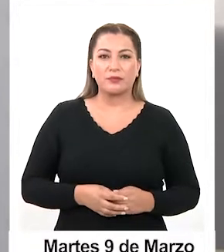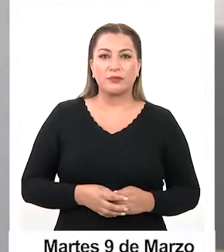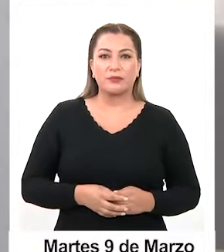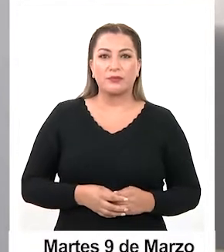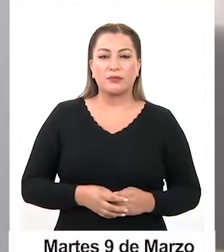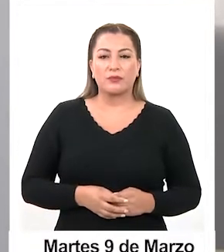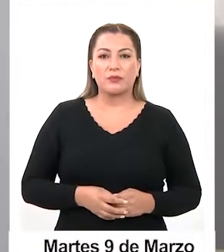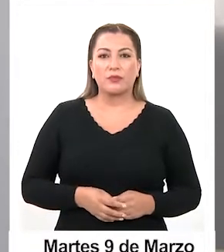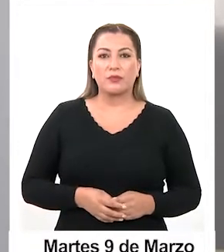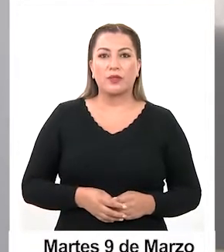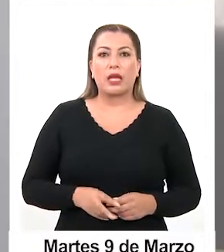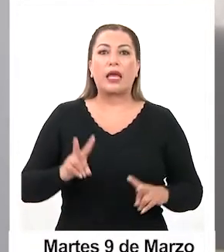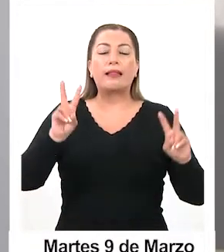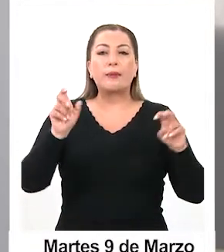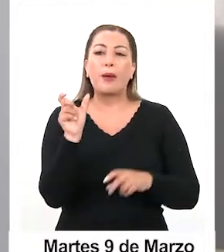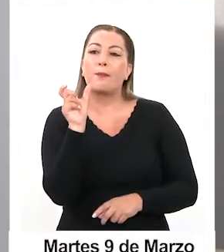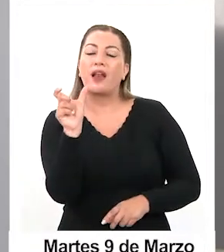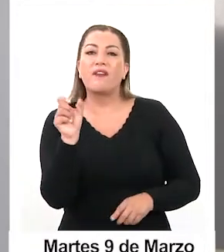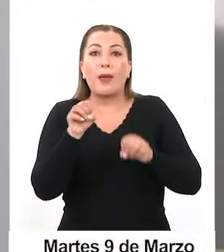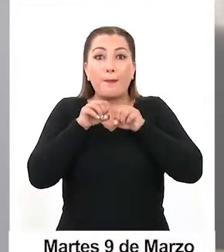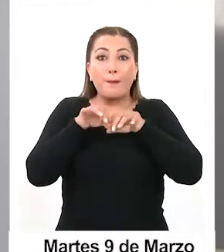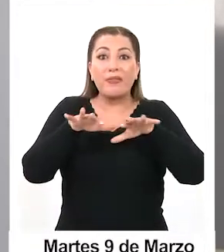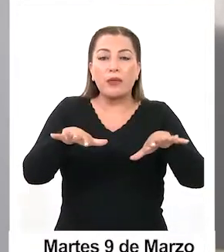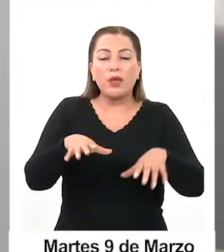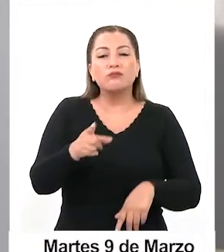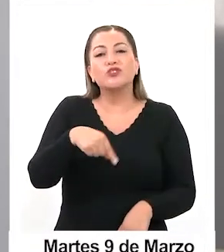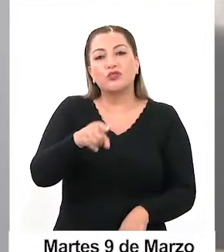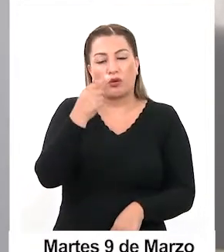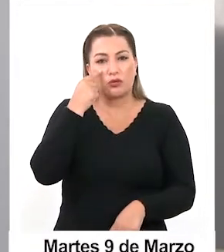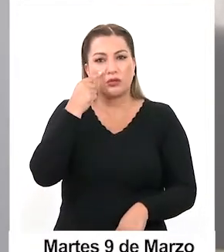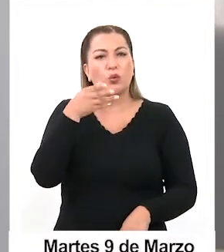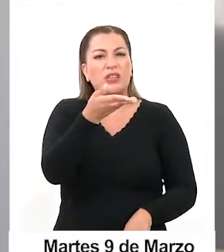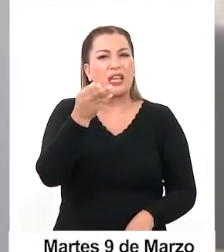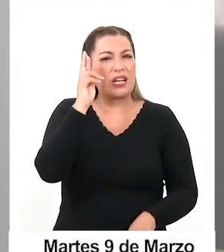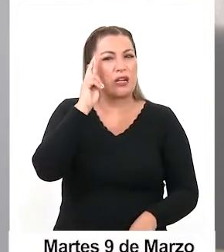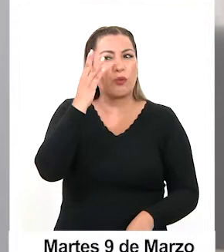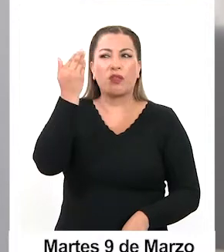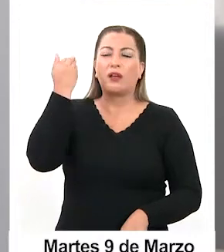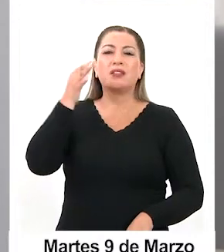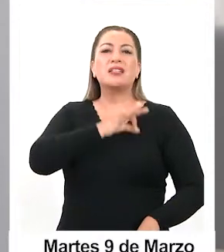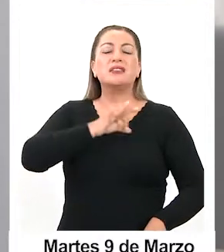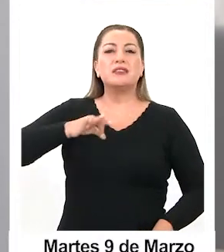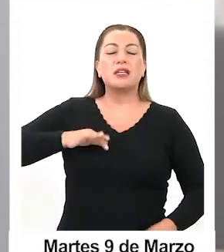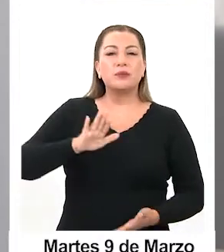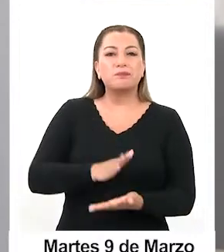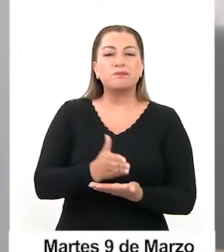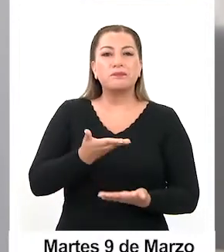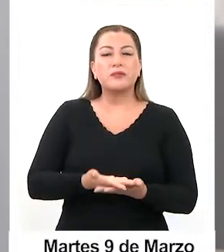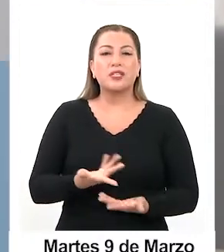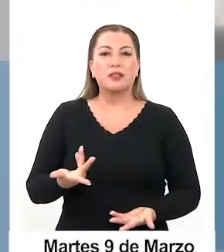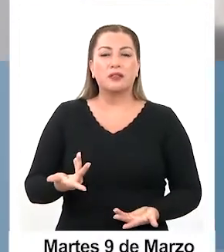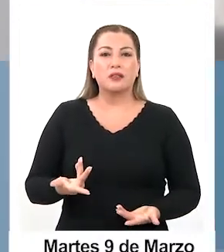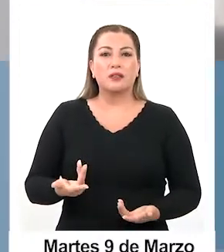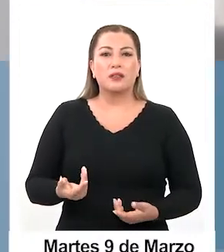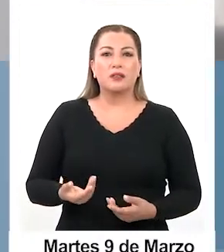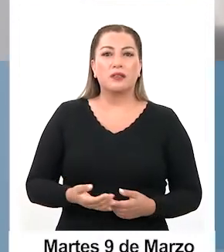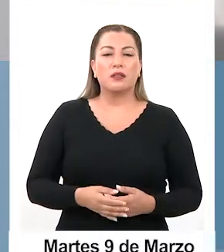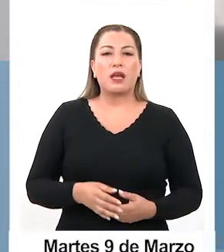pandemia siempre la hemos manejado. Yo, si ustedes lo recuerdan, fui parte de la Seremi de Salud, fui Seremi en el